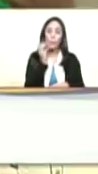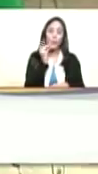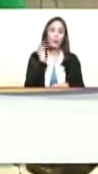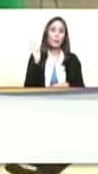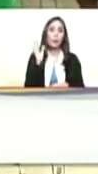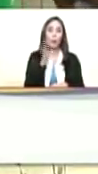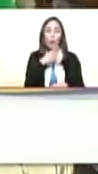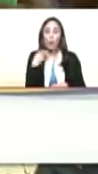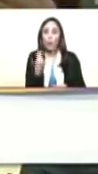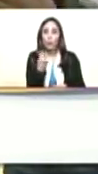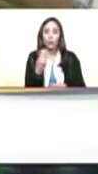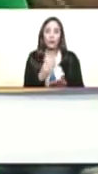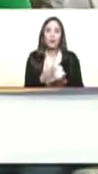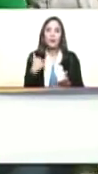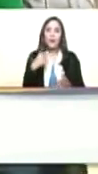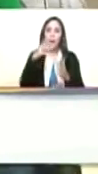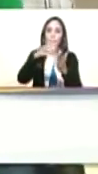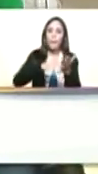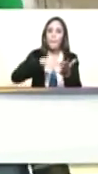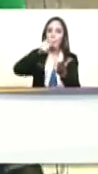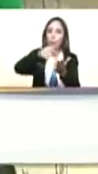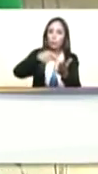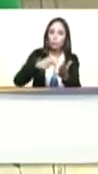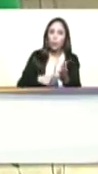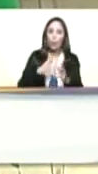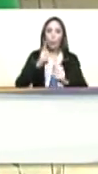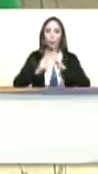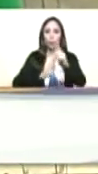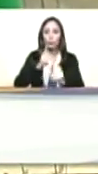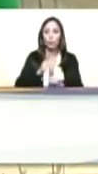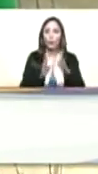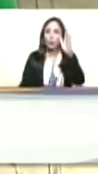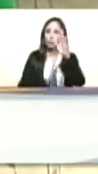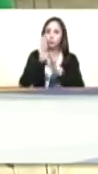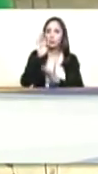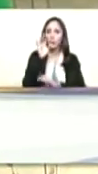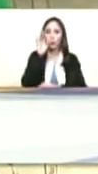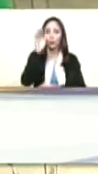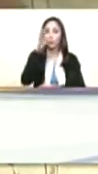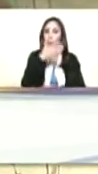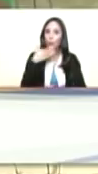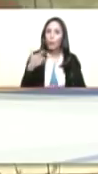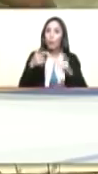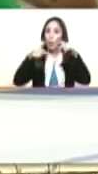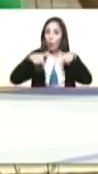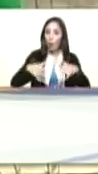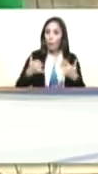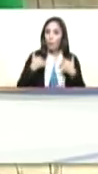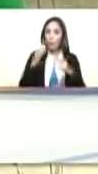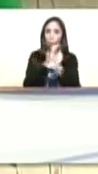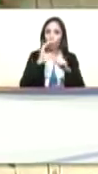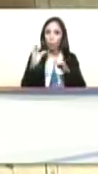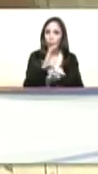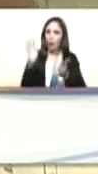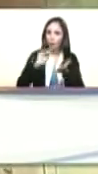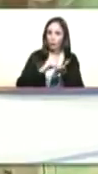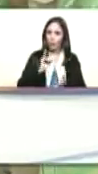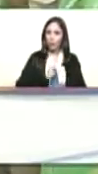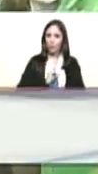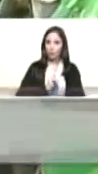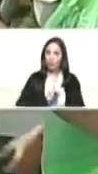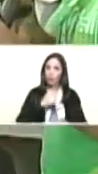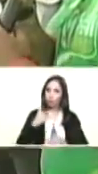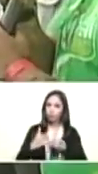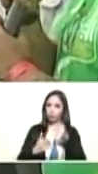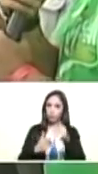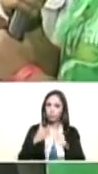siembra, joven, produce, joven, sal adelante. Sembrar hoy, presidente, es un acto de rebeldía. Nosotros, cuente con la juventud agrourbana,